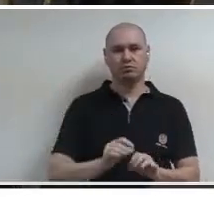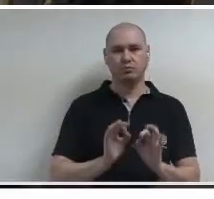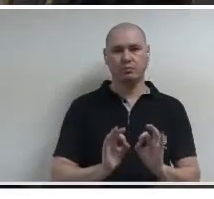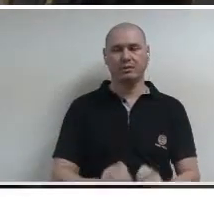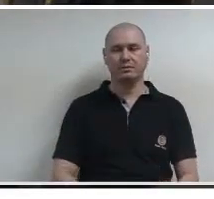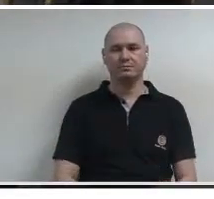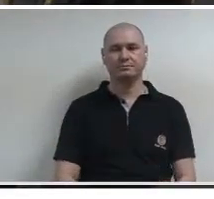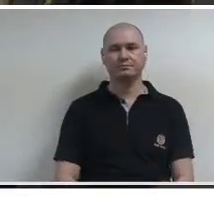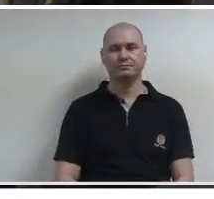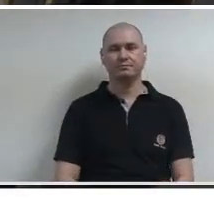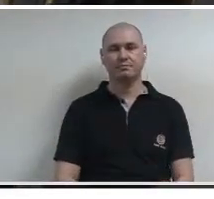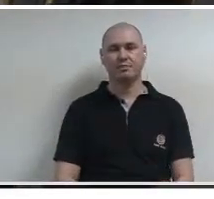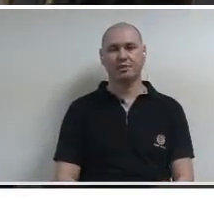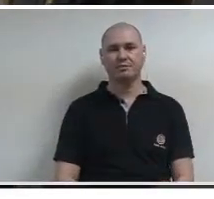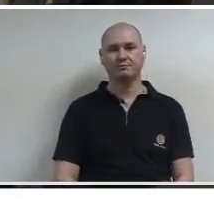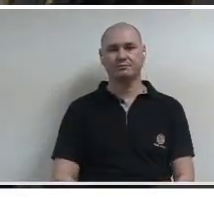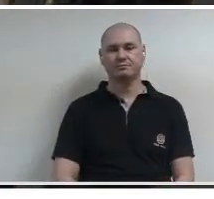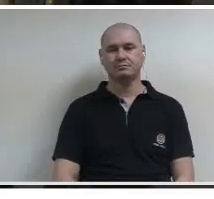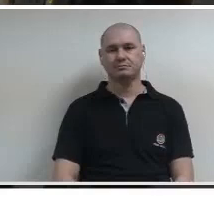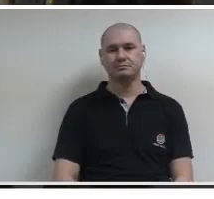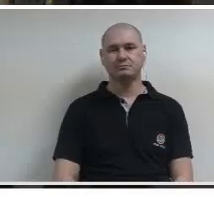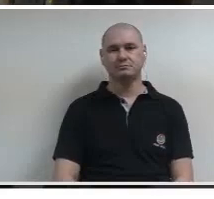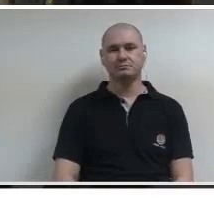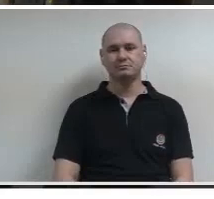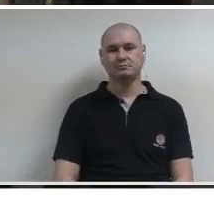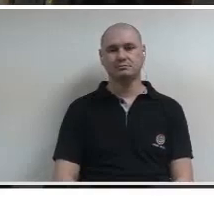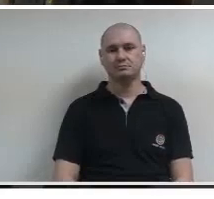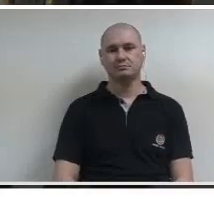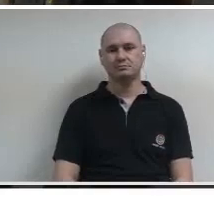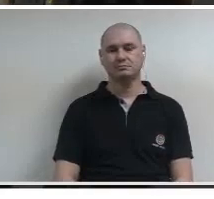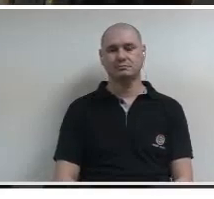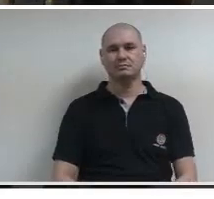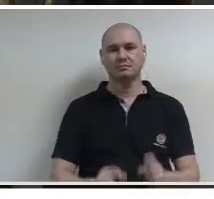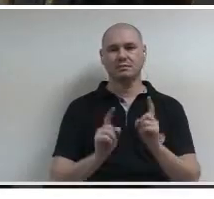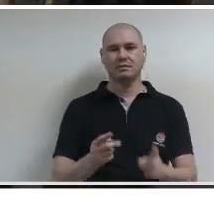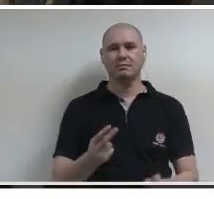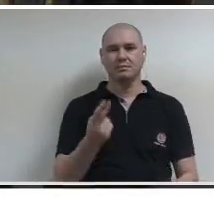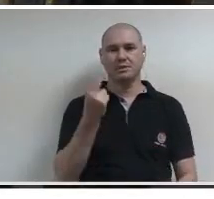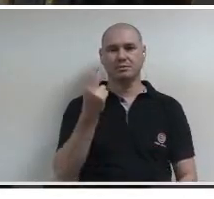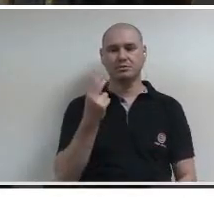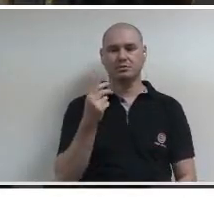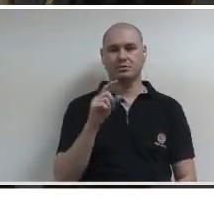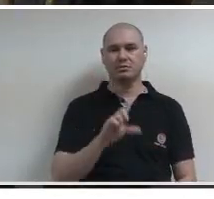Directo a sus expedientes. Hoy viéramos J. Pepe Oguerja Caso, Jambae, y Catú, Pepe Ojombapo.